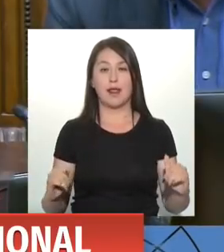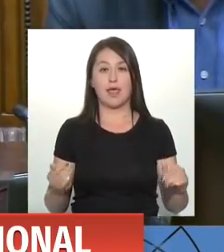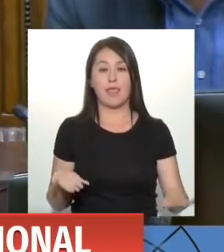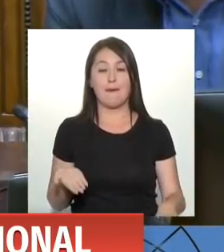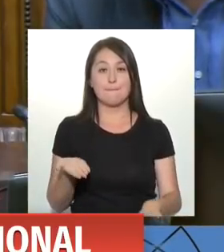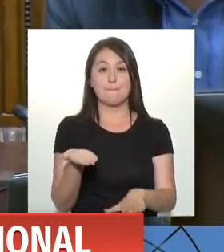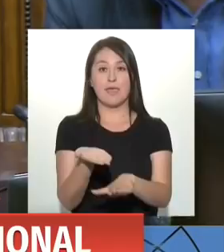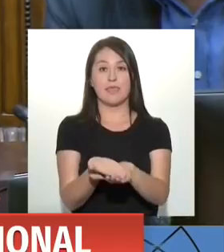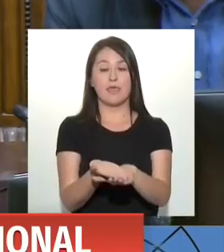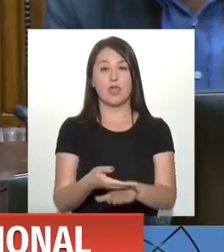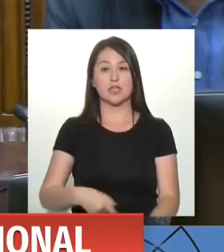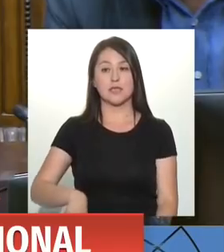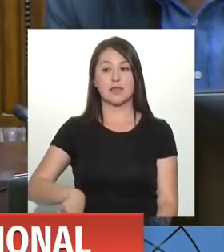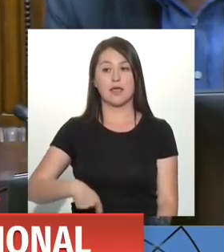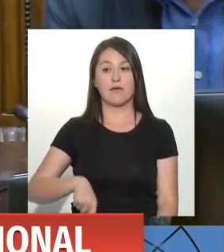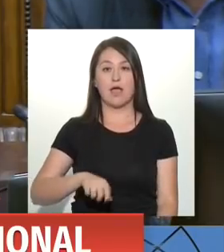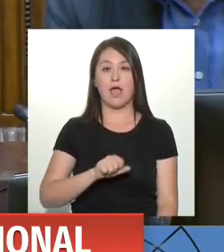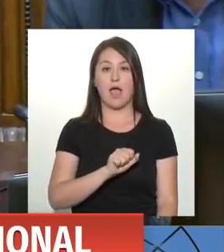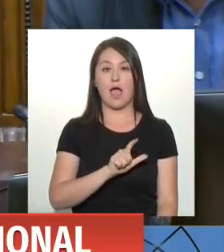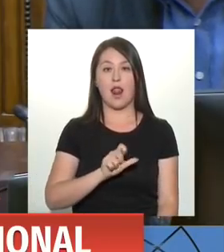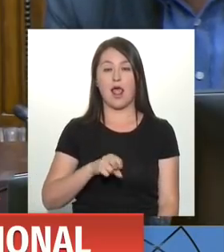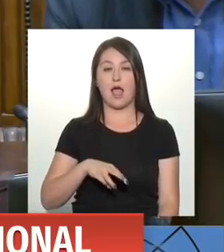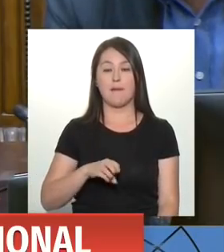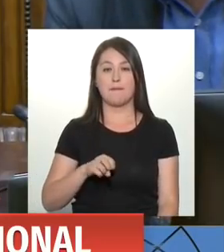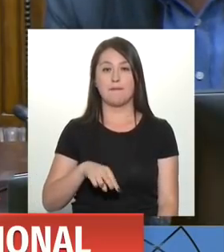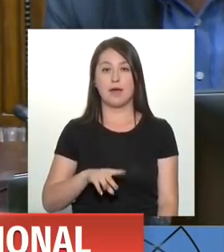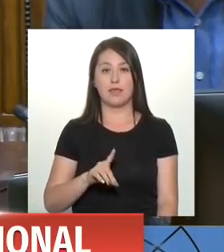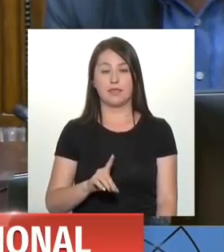los independientes. Alamani Pérez,